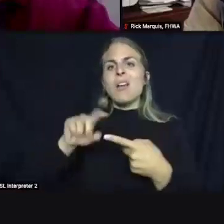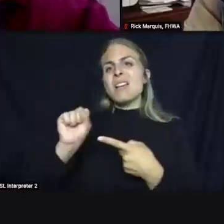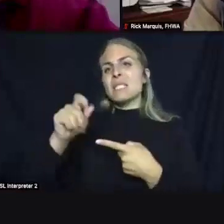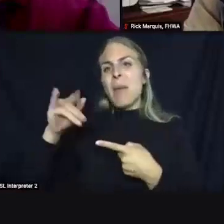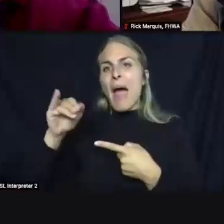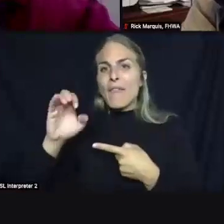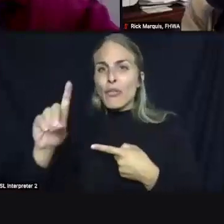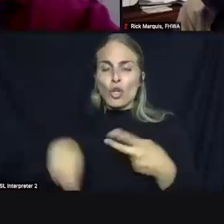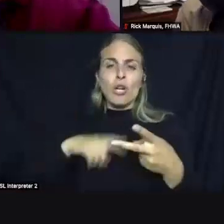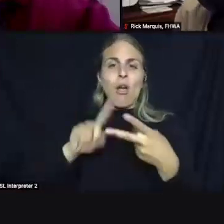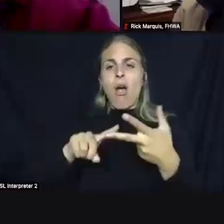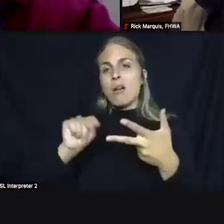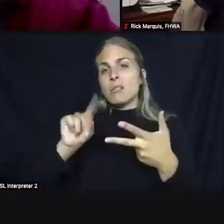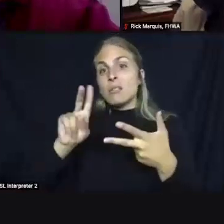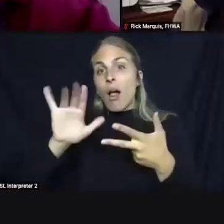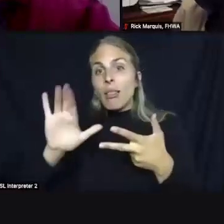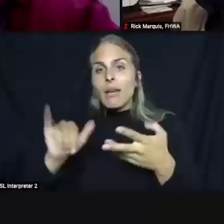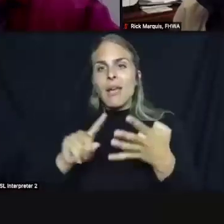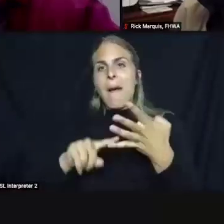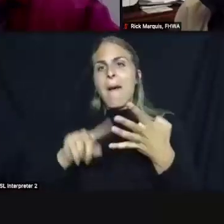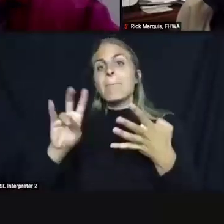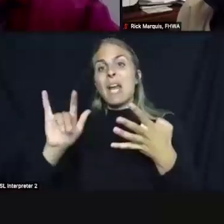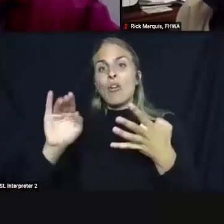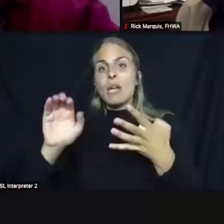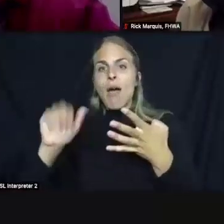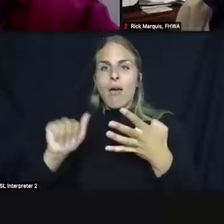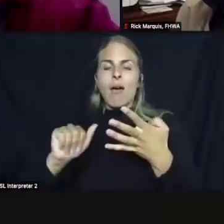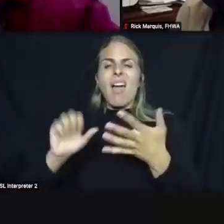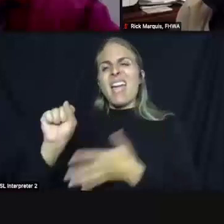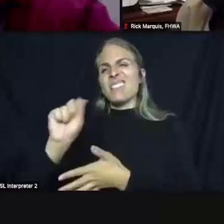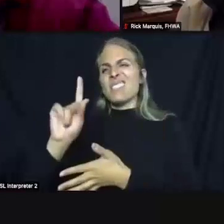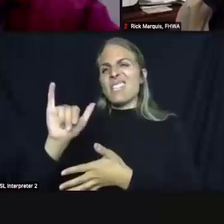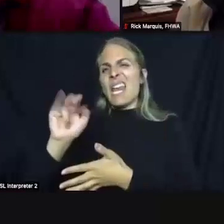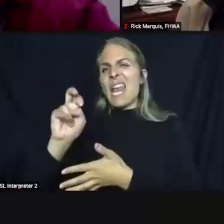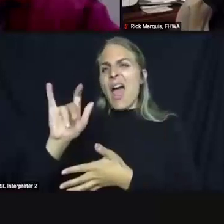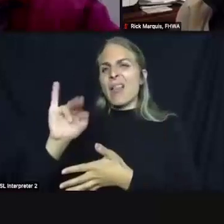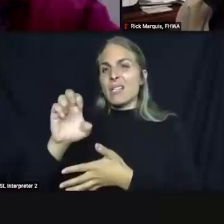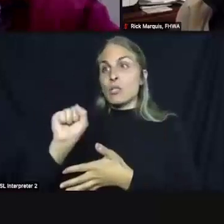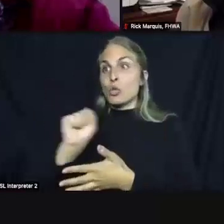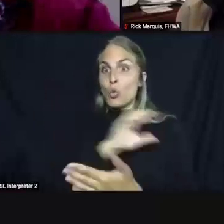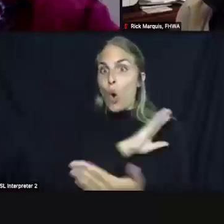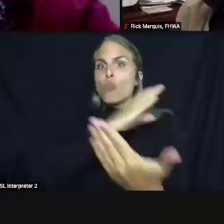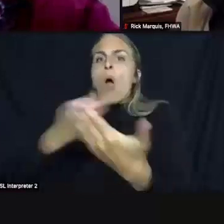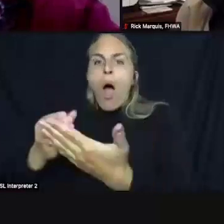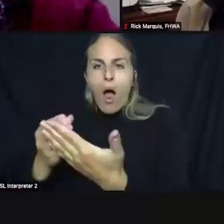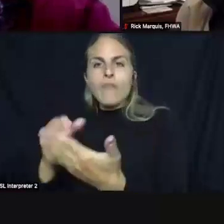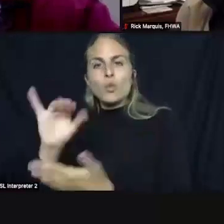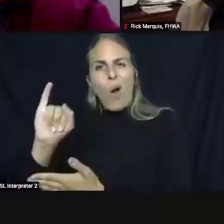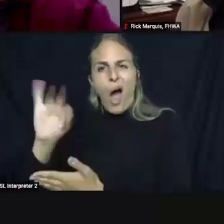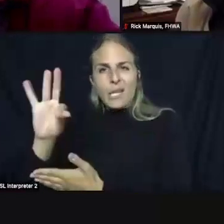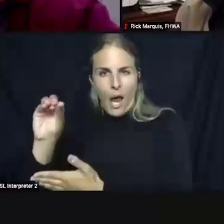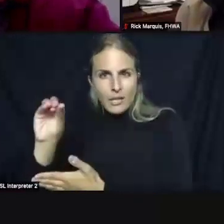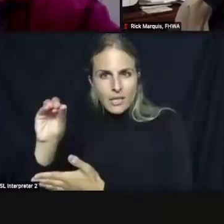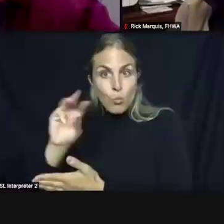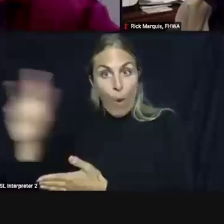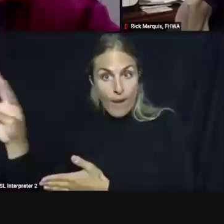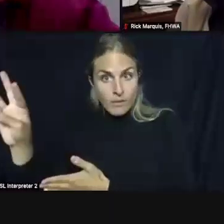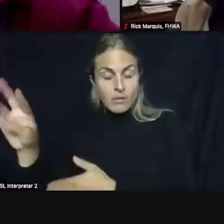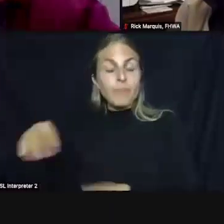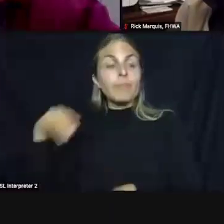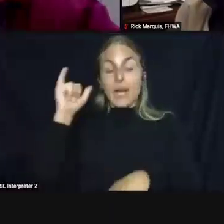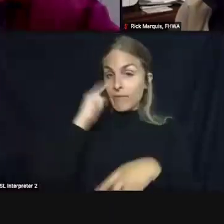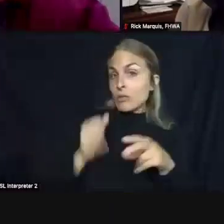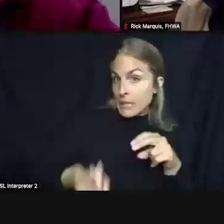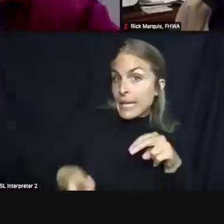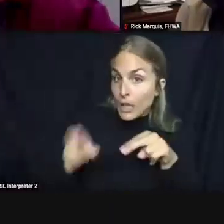Cali, Marietta y Skinny Atlas para llegar a la autopista hacia el oeste? Si hay un